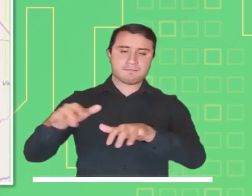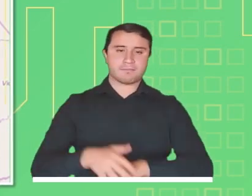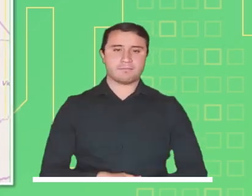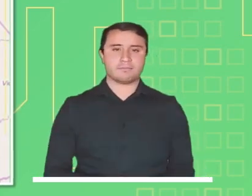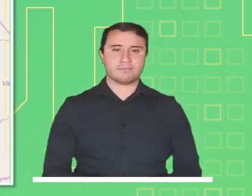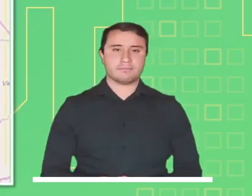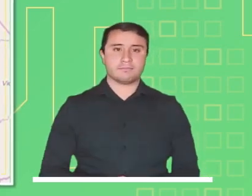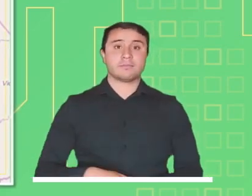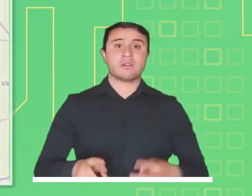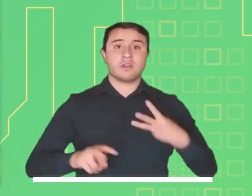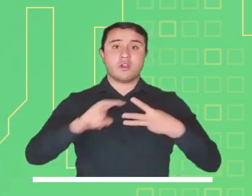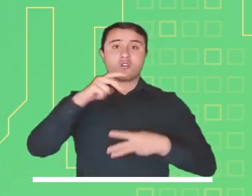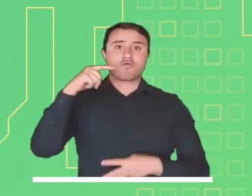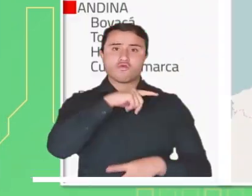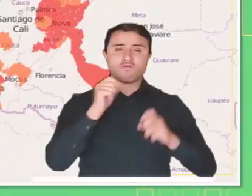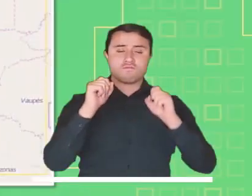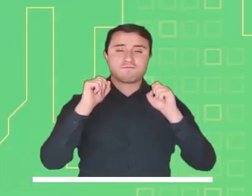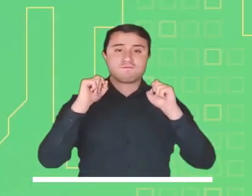Guaranda.